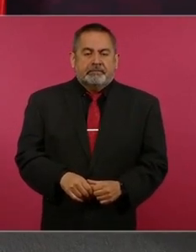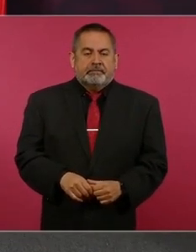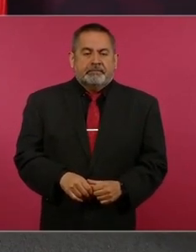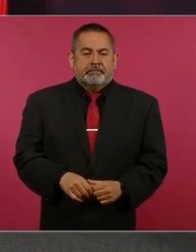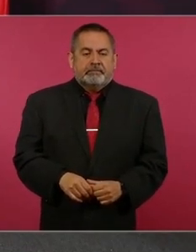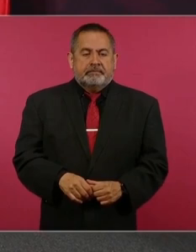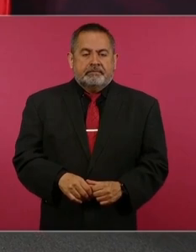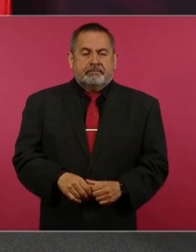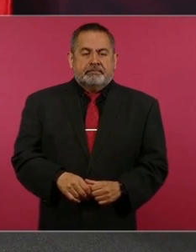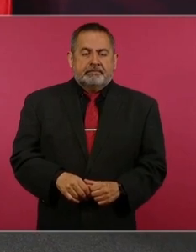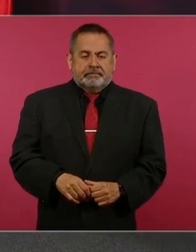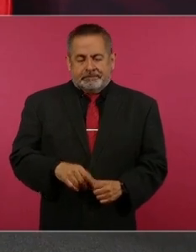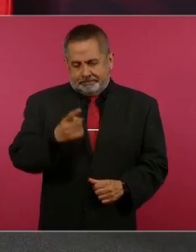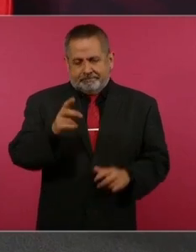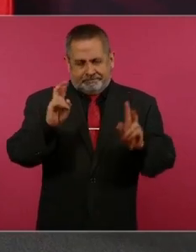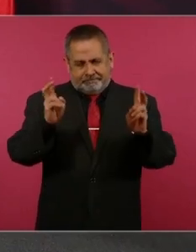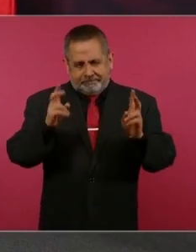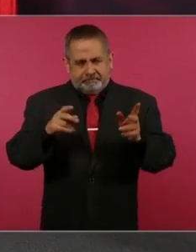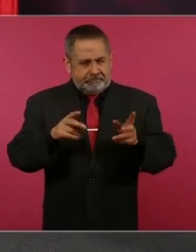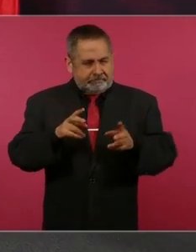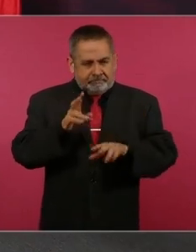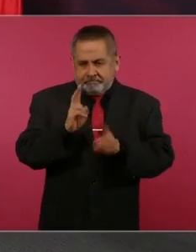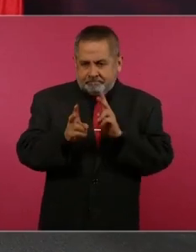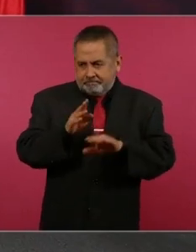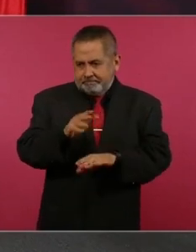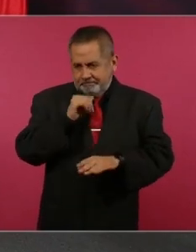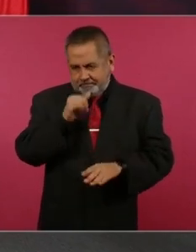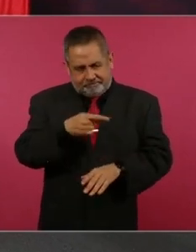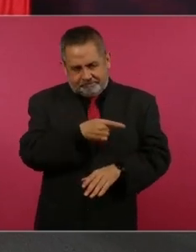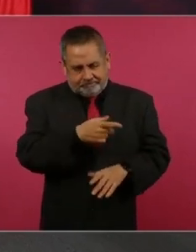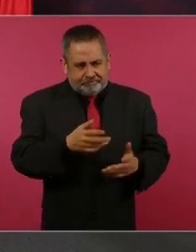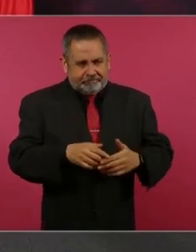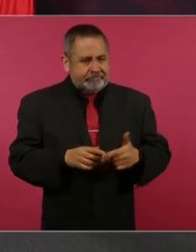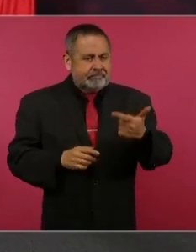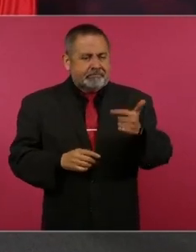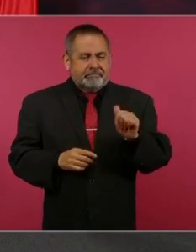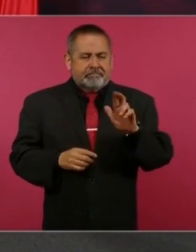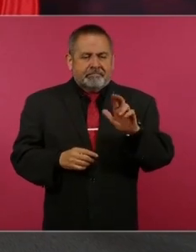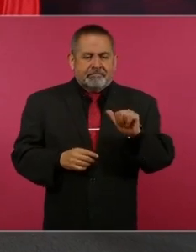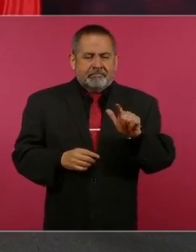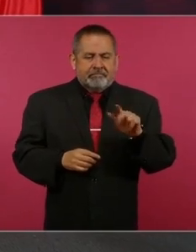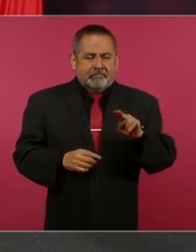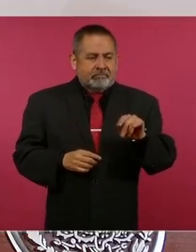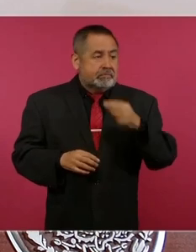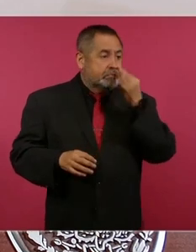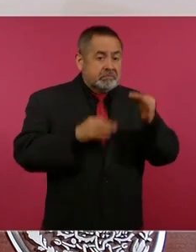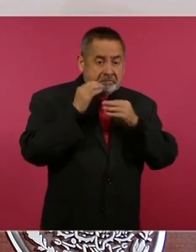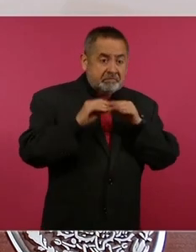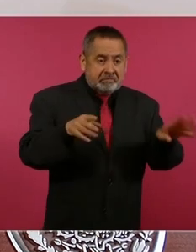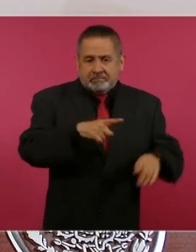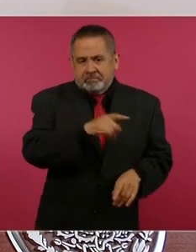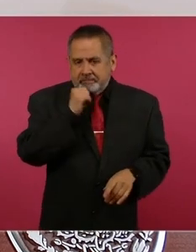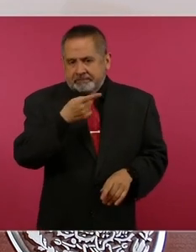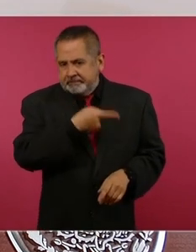Que ese es otro tema que no se trata, el de García Luna.